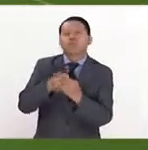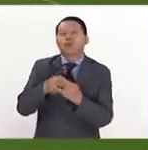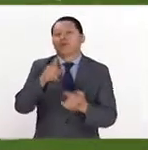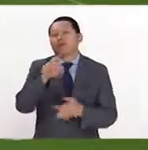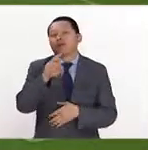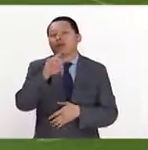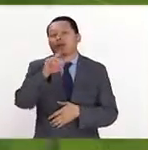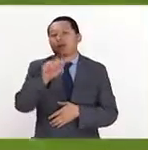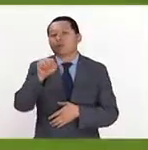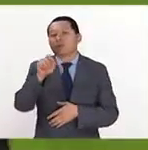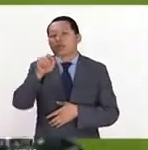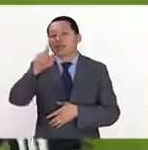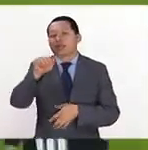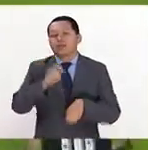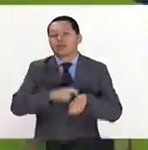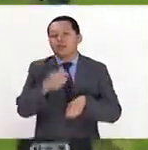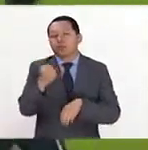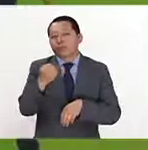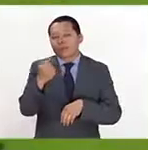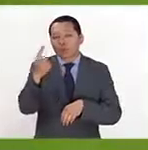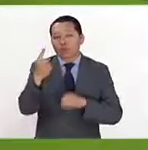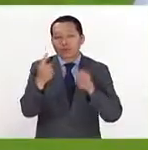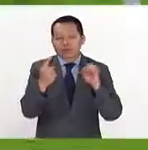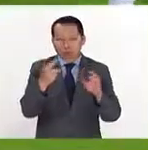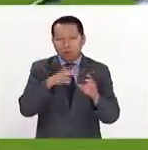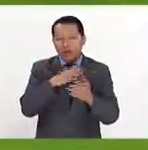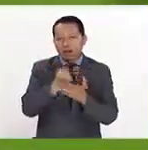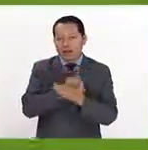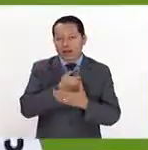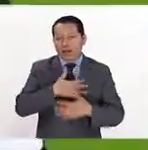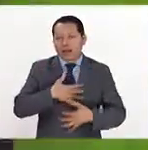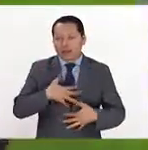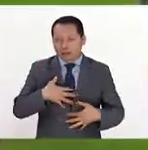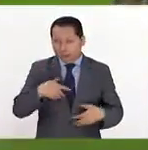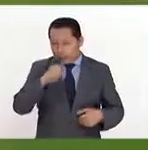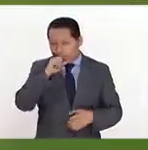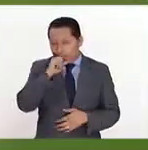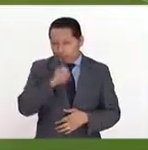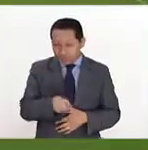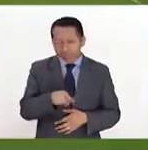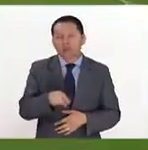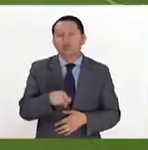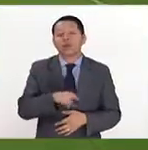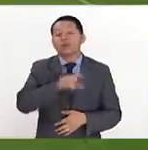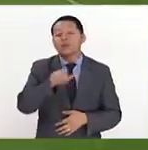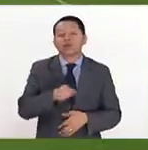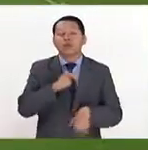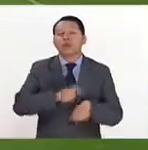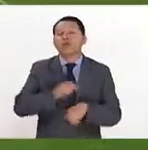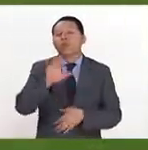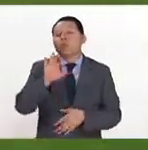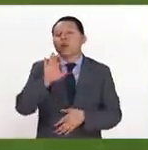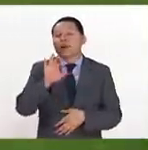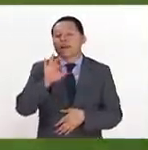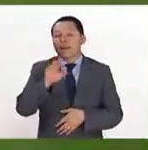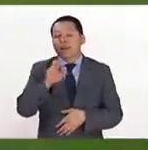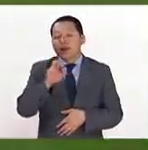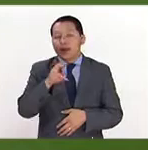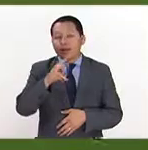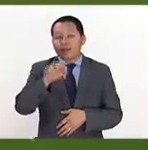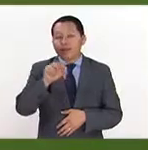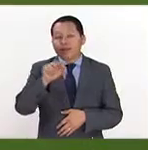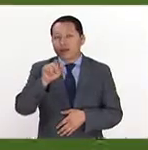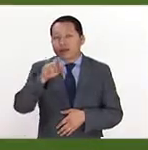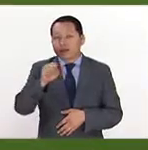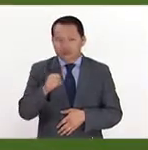Daniela Solís, al minuto 9, 1-0, estaba ganando el conjunto de Rayados y al 40, Valeria Valdés